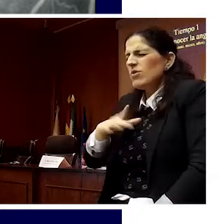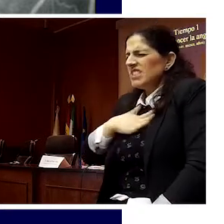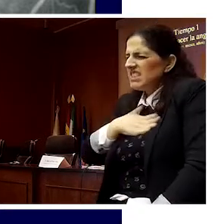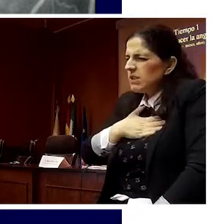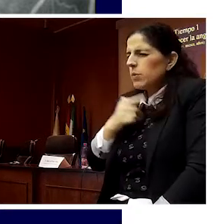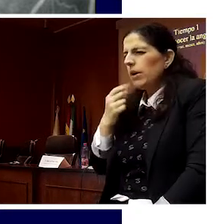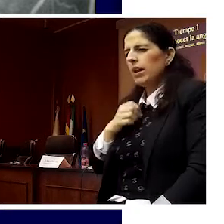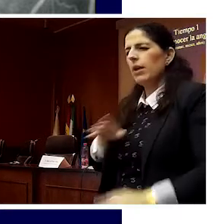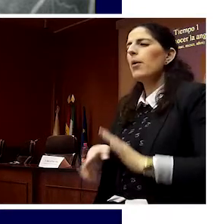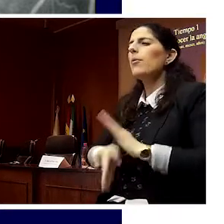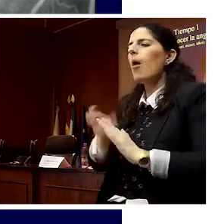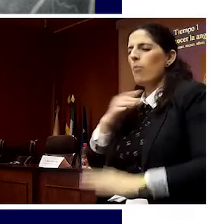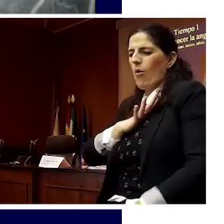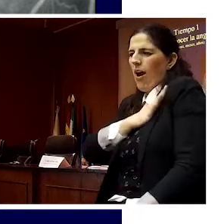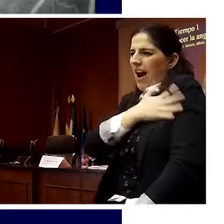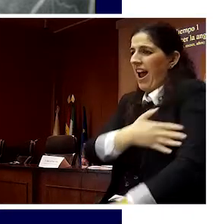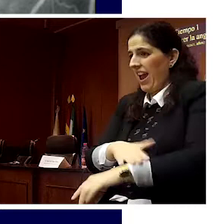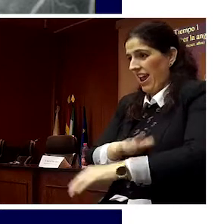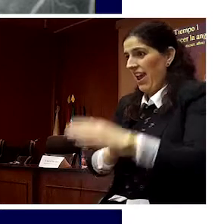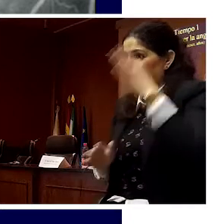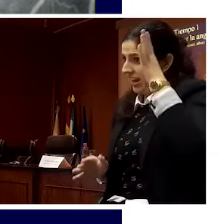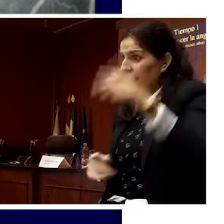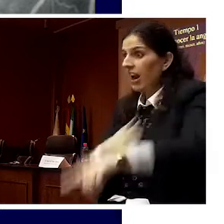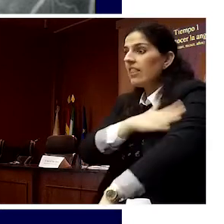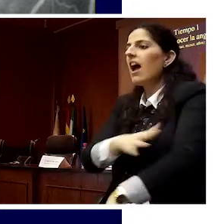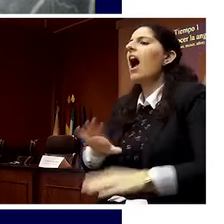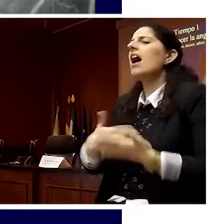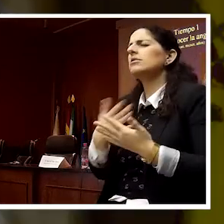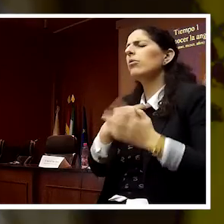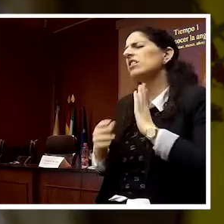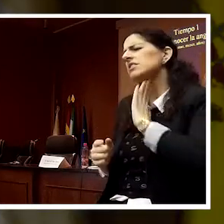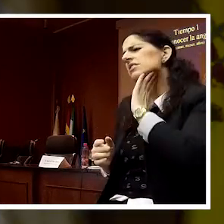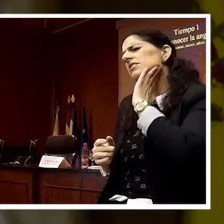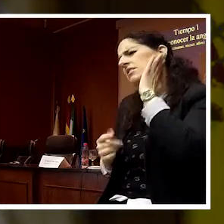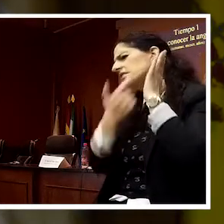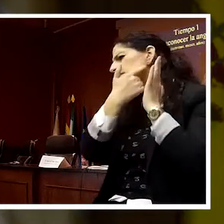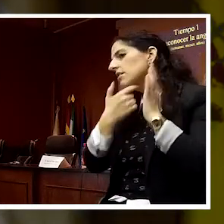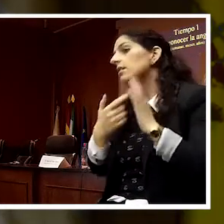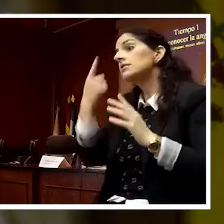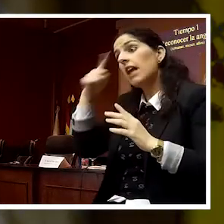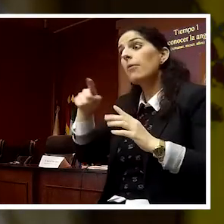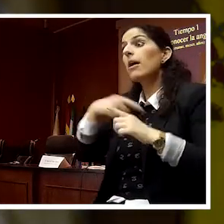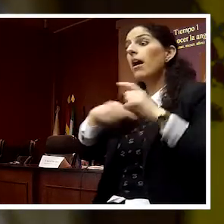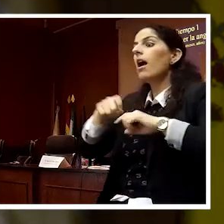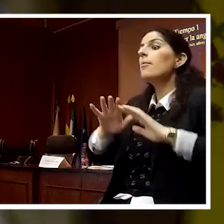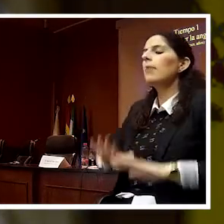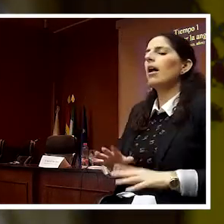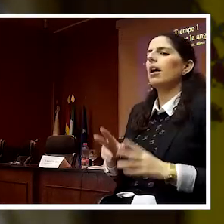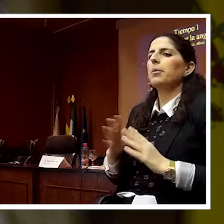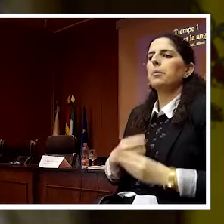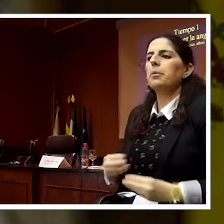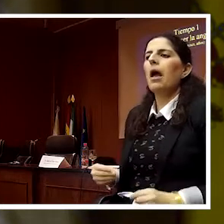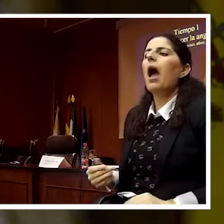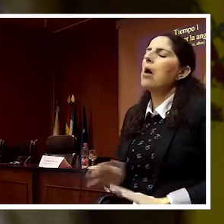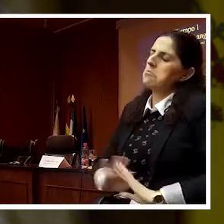típica al brazo izquierdo, a la mandíbula, pero que sabe que si se para, se le quita. Y cuando